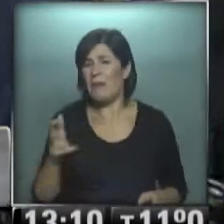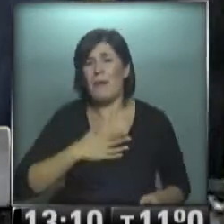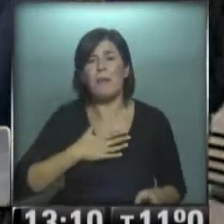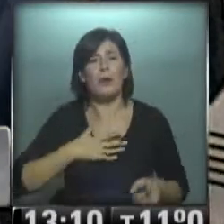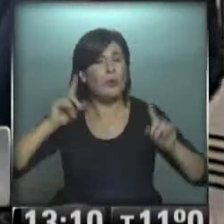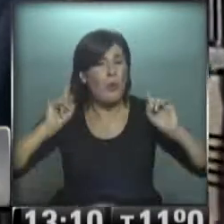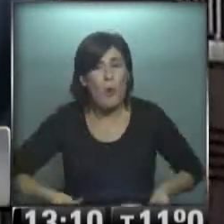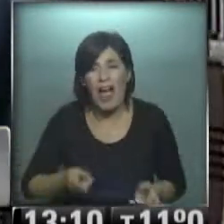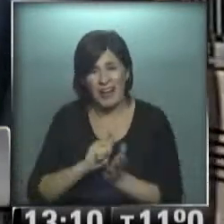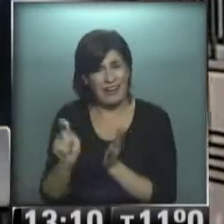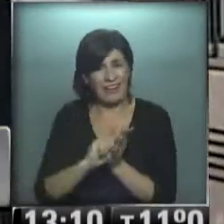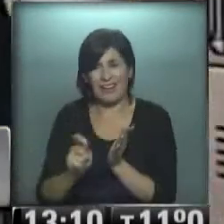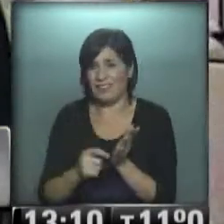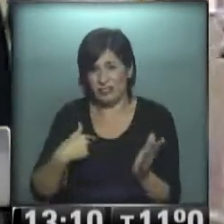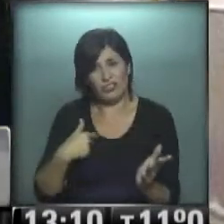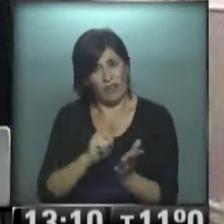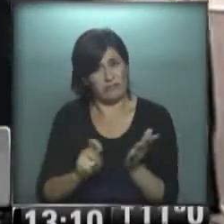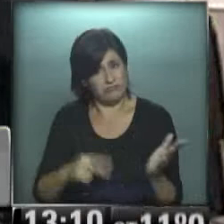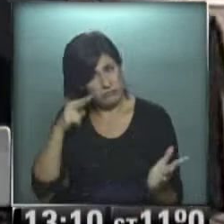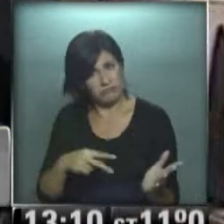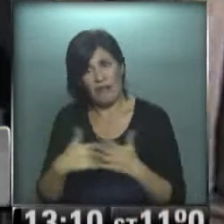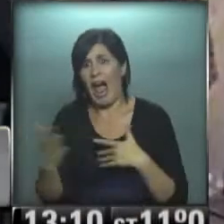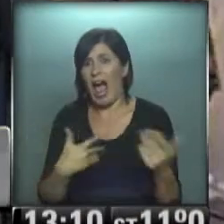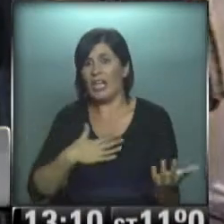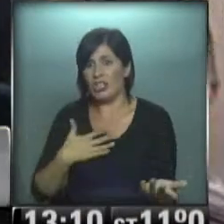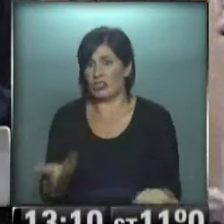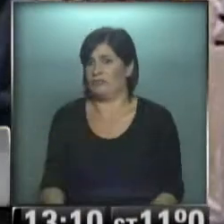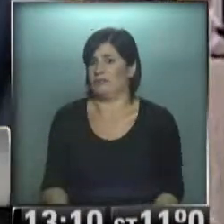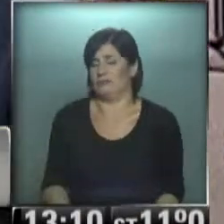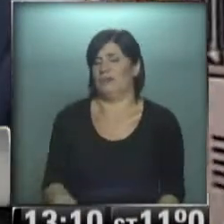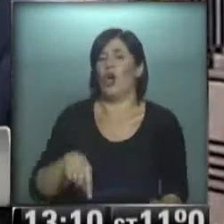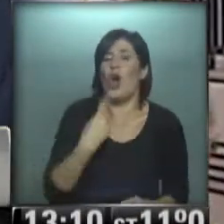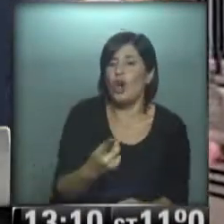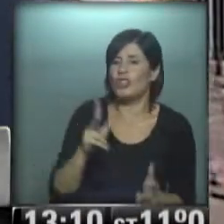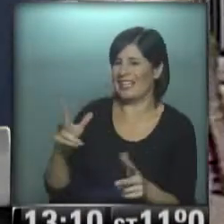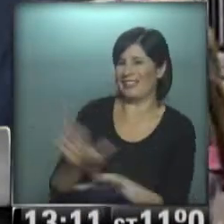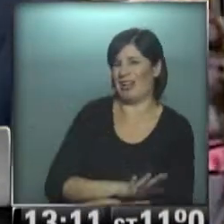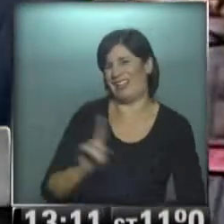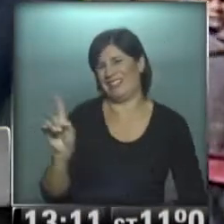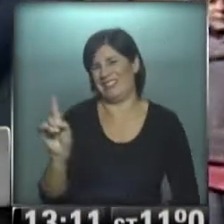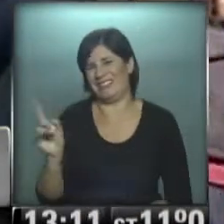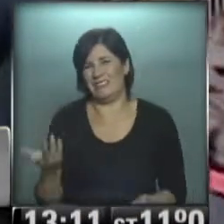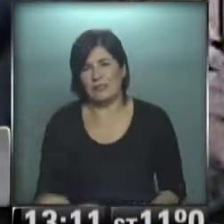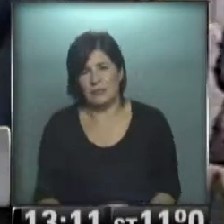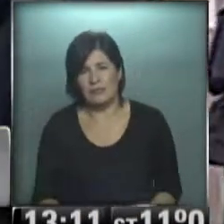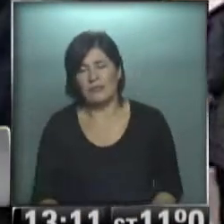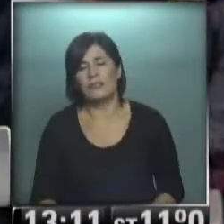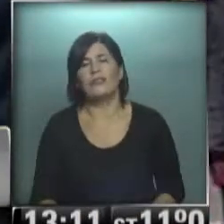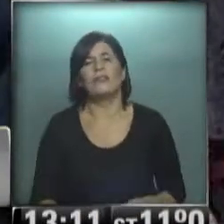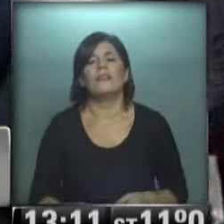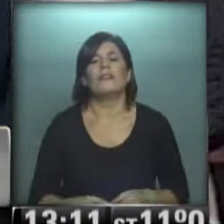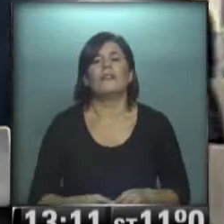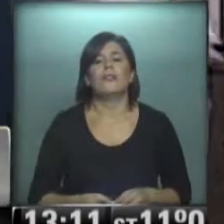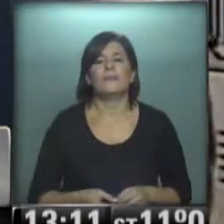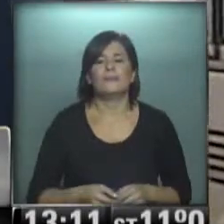¿Qué palabra más autorizada que la del propio Papa para decir que la carta es verdadera? Se lo dijo a Juan Pablo Cafiero. Y el nuncio